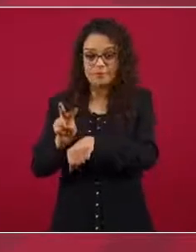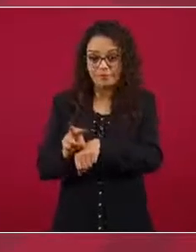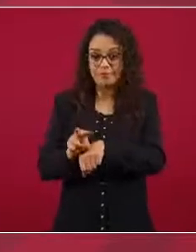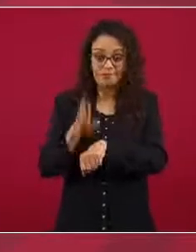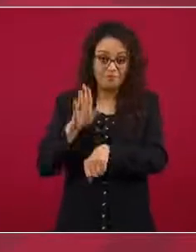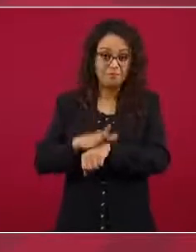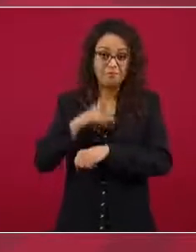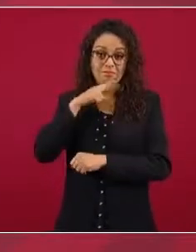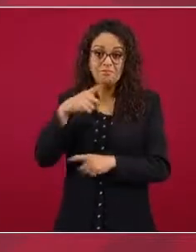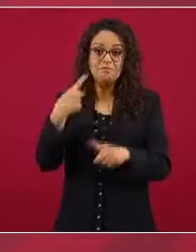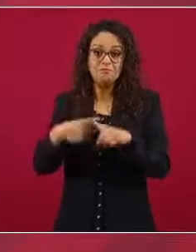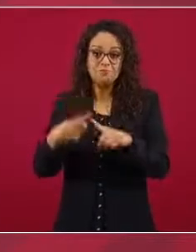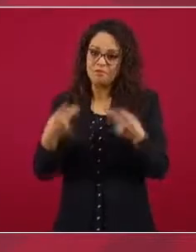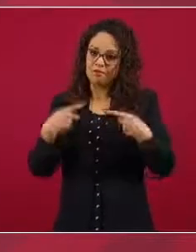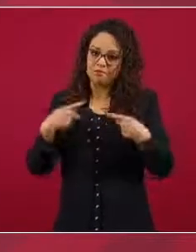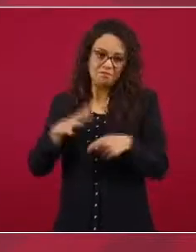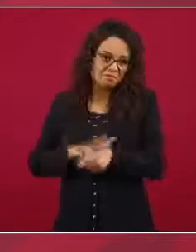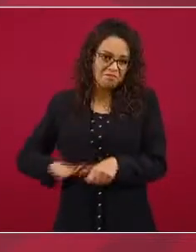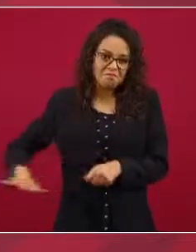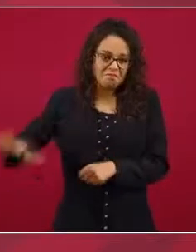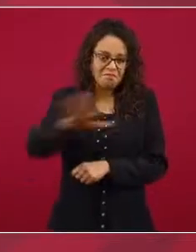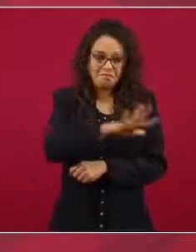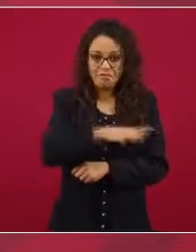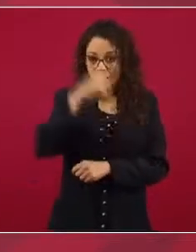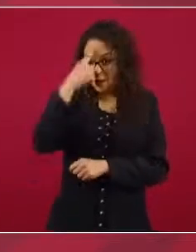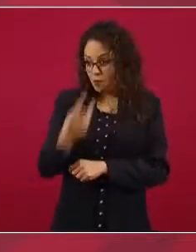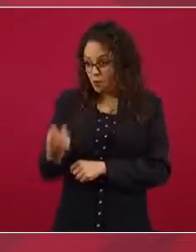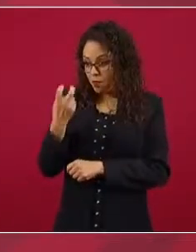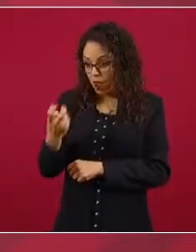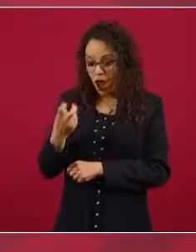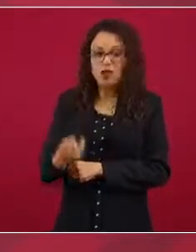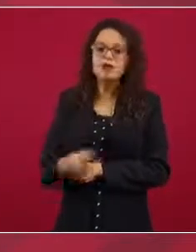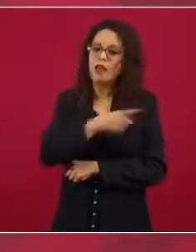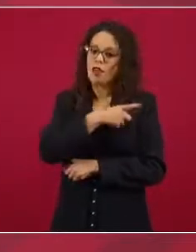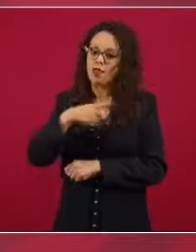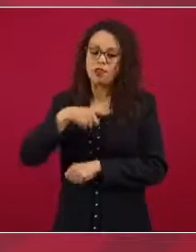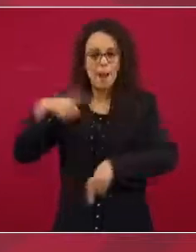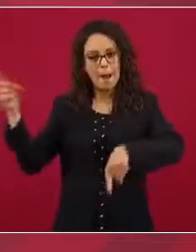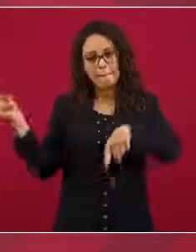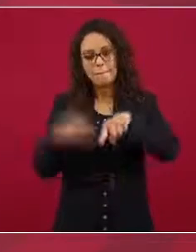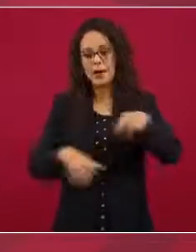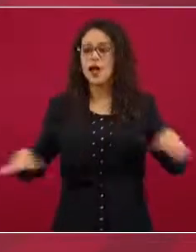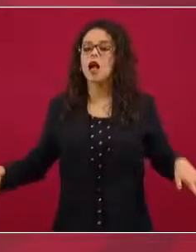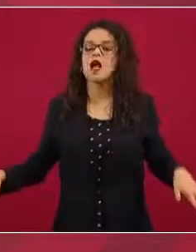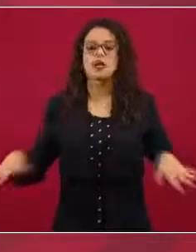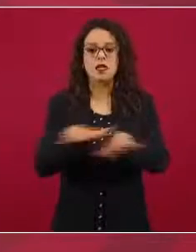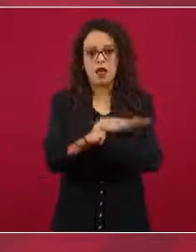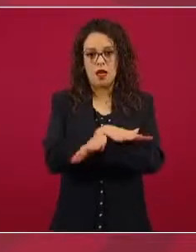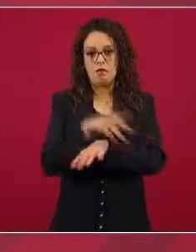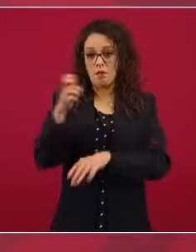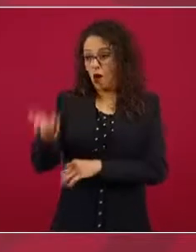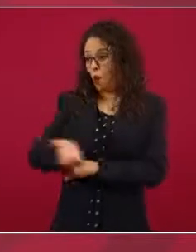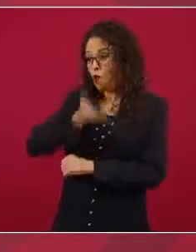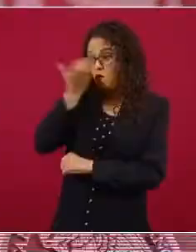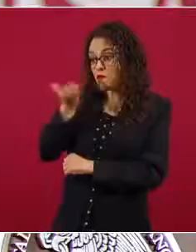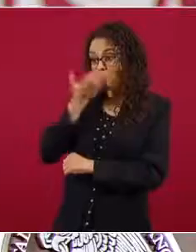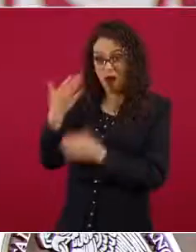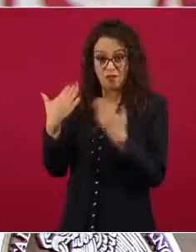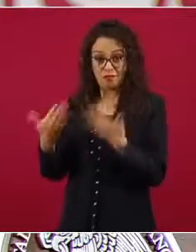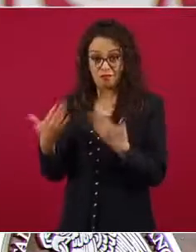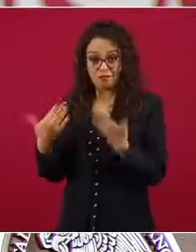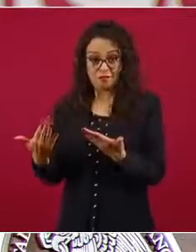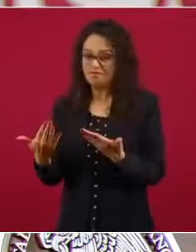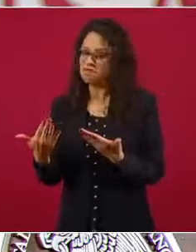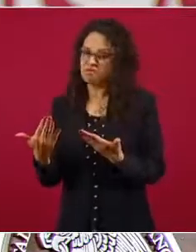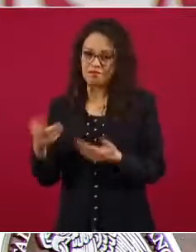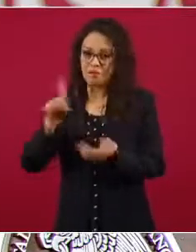los ciudadanos, para que esto cambie, quitar esos malos hábitos, esos